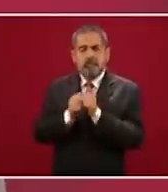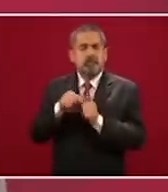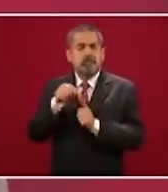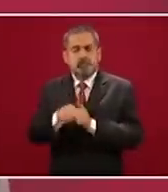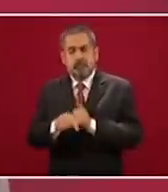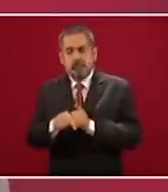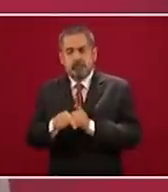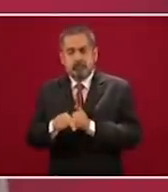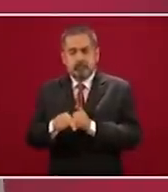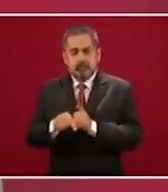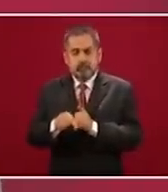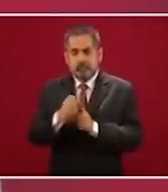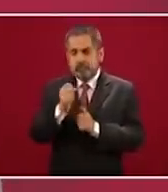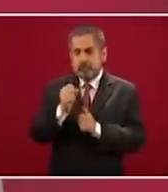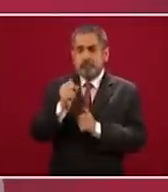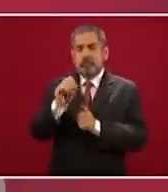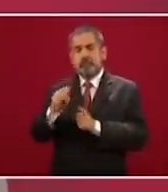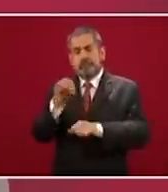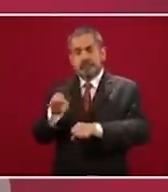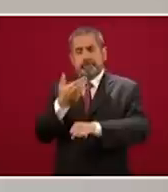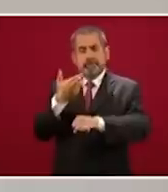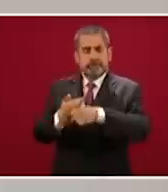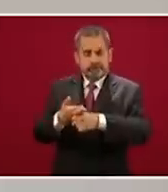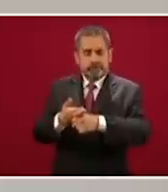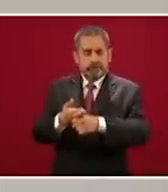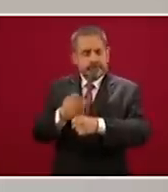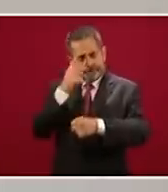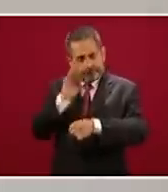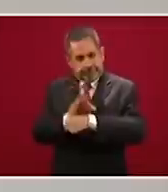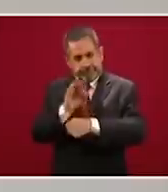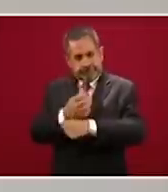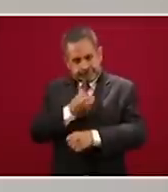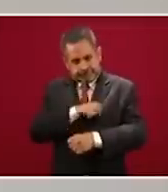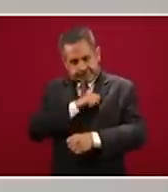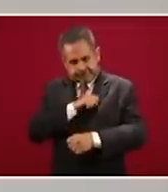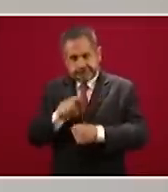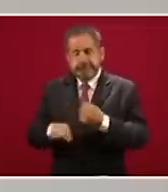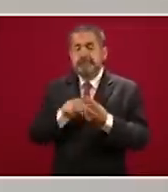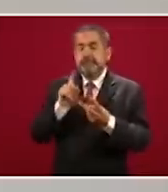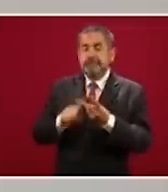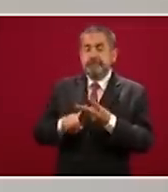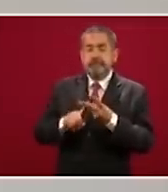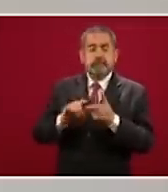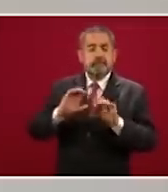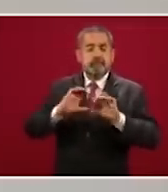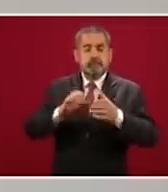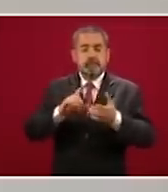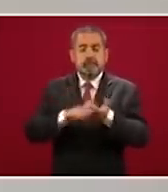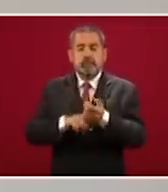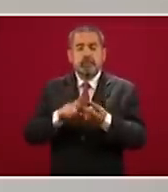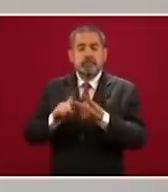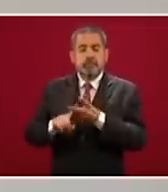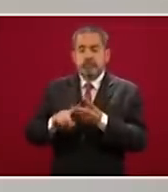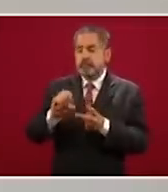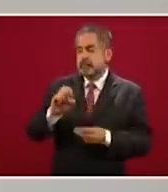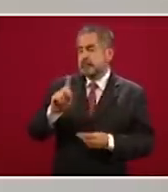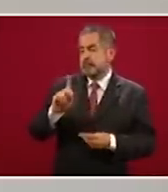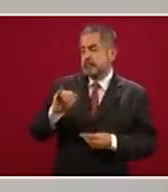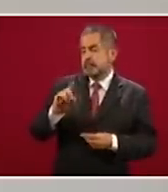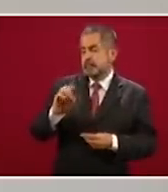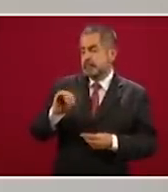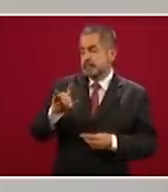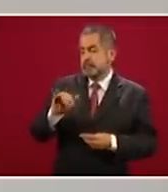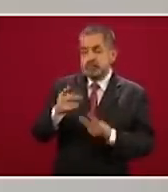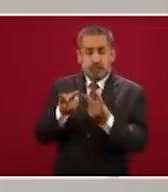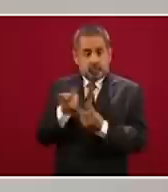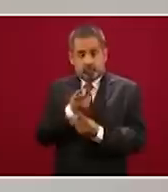la Subsecretaría de Prevención y Promoción de la Salud y de Comunidad Técnica, la Dirección General de Epidemiología. Un